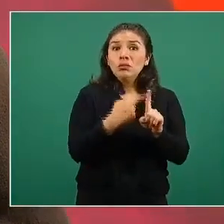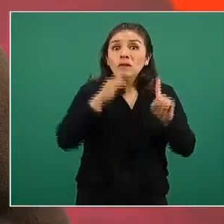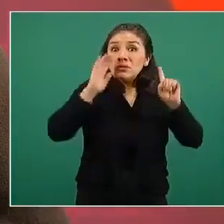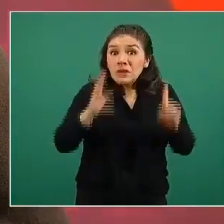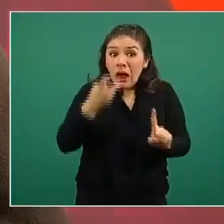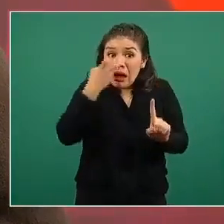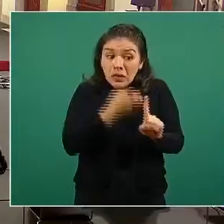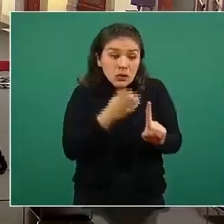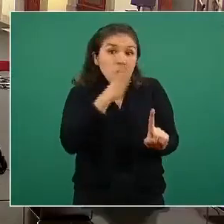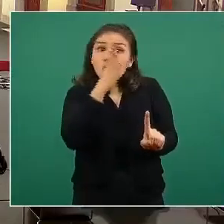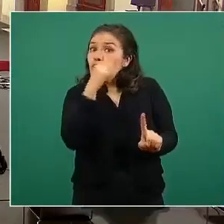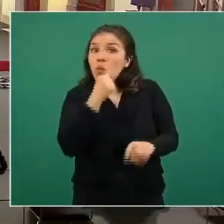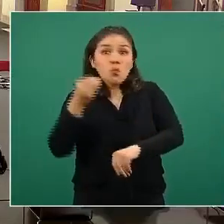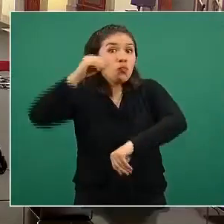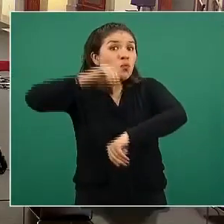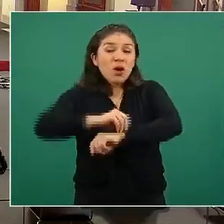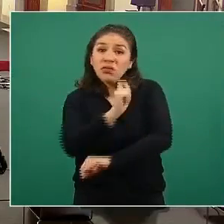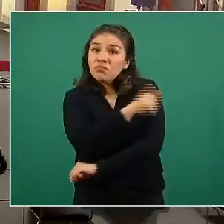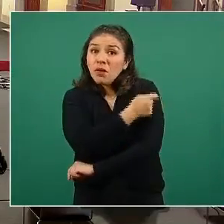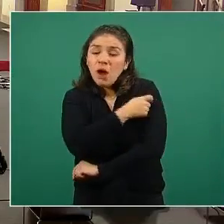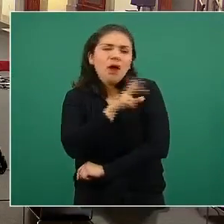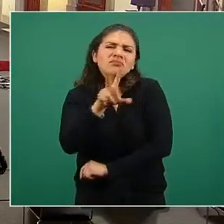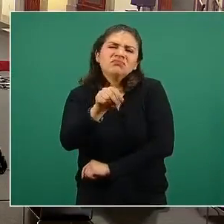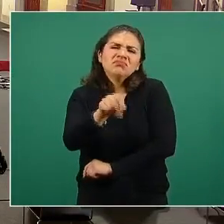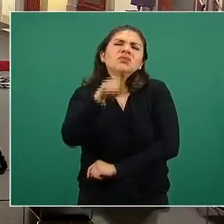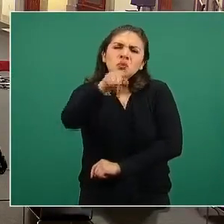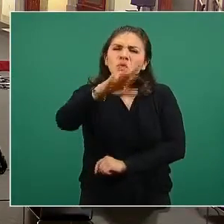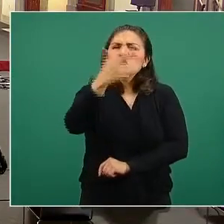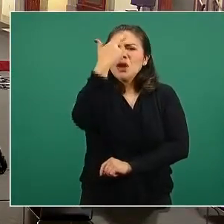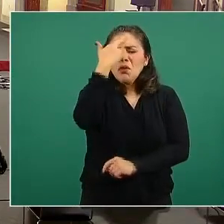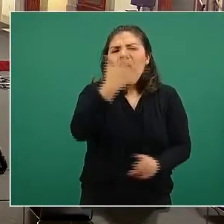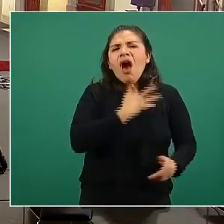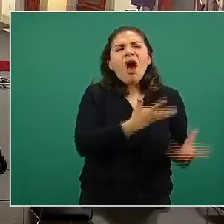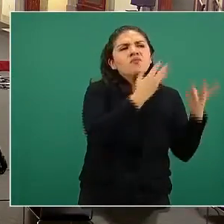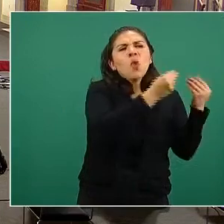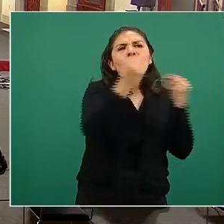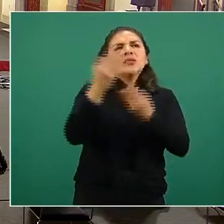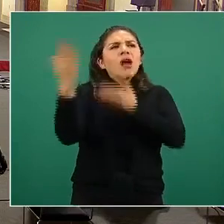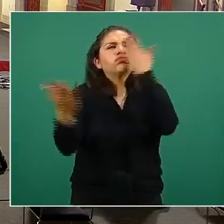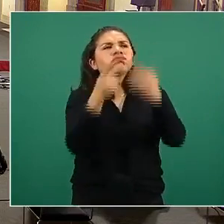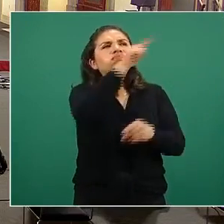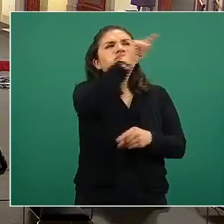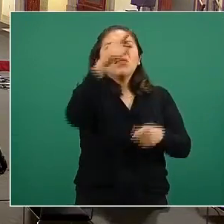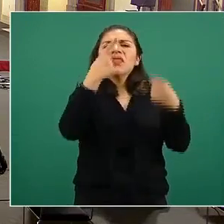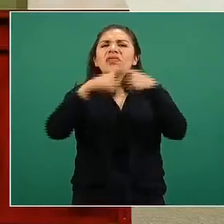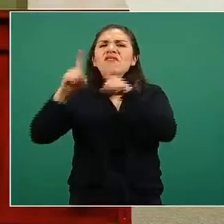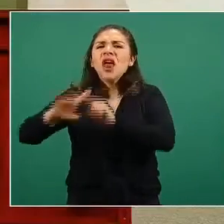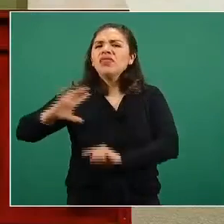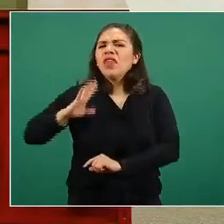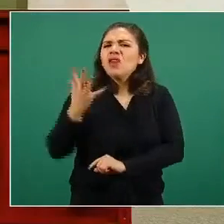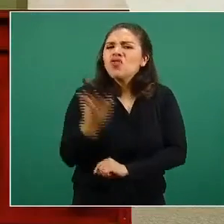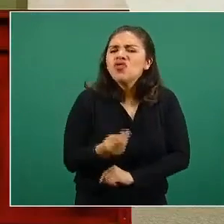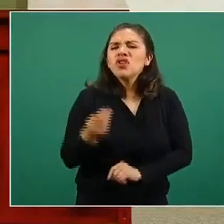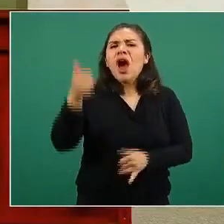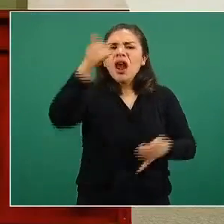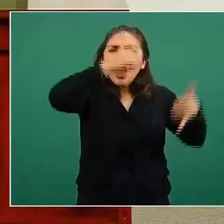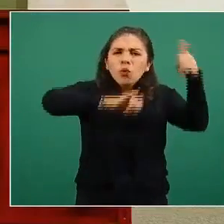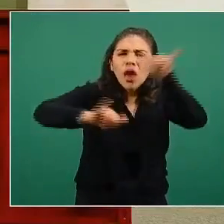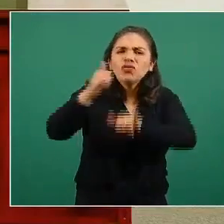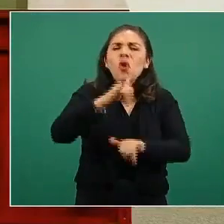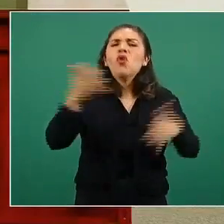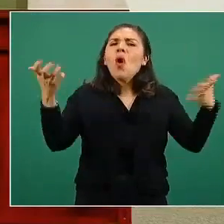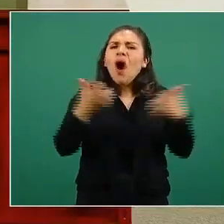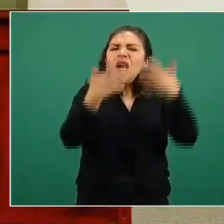que esa vacuna no pueda ser utilizada. Recordemos que hay muchas vacunas en desarrollo, diferentes tecnologías, diferentes maneras